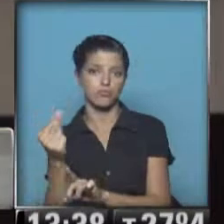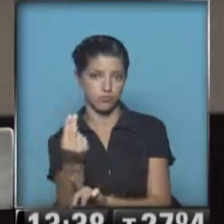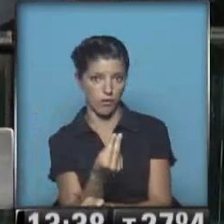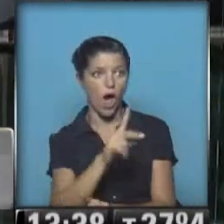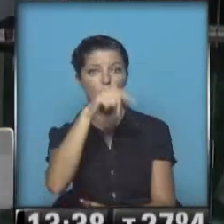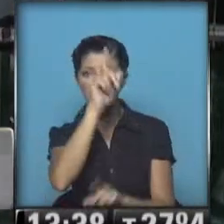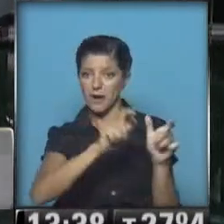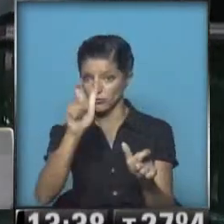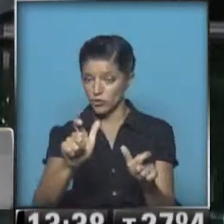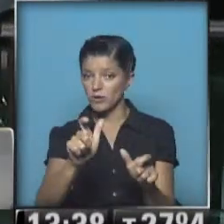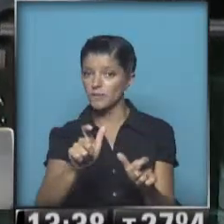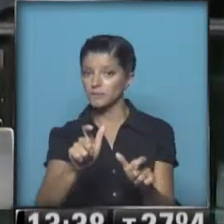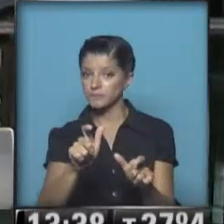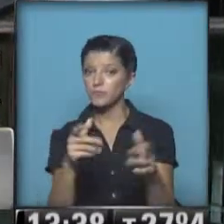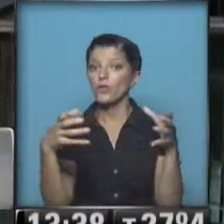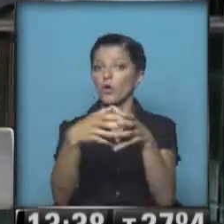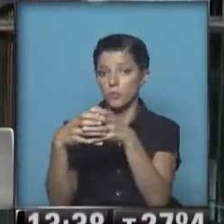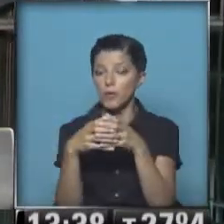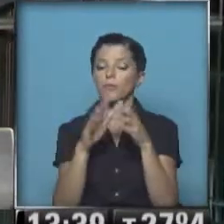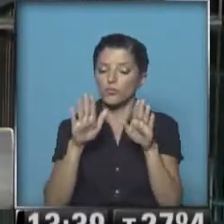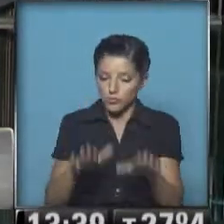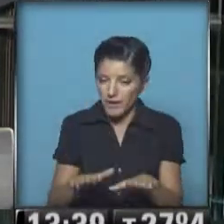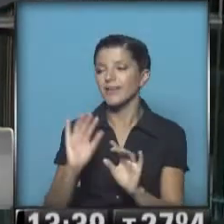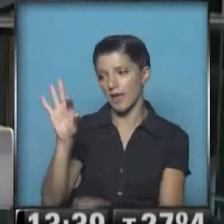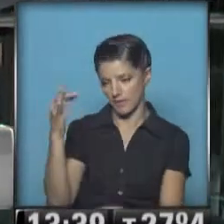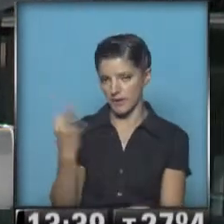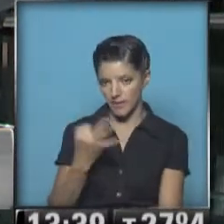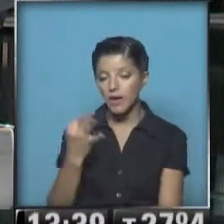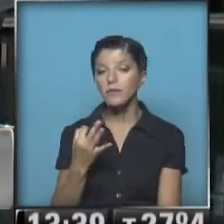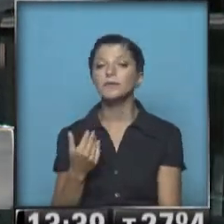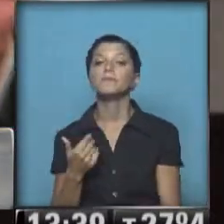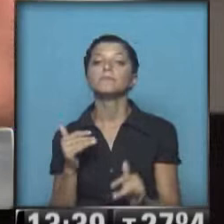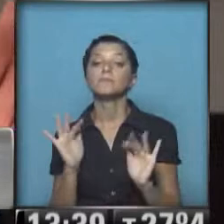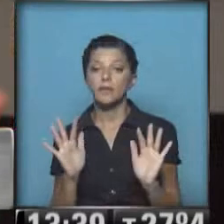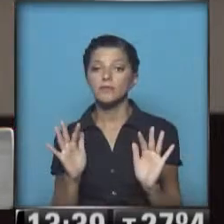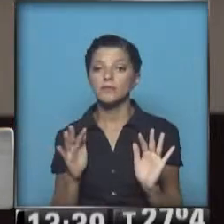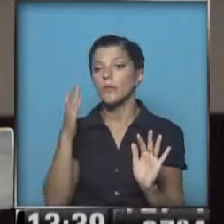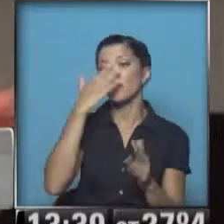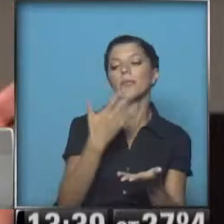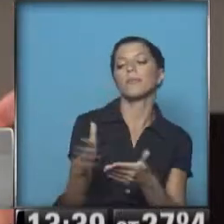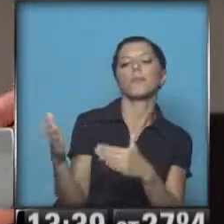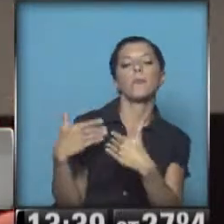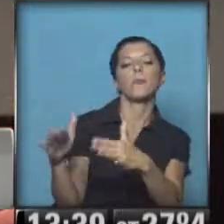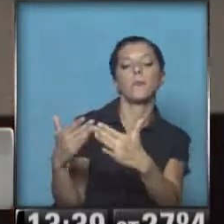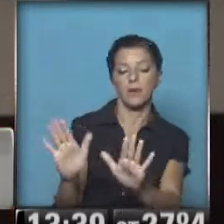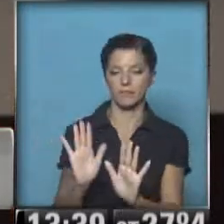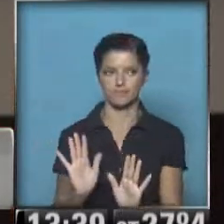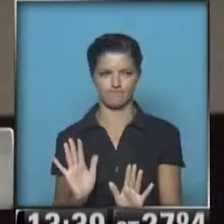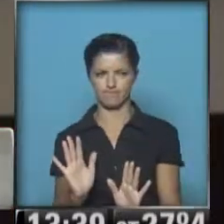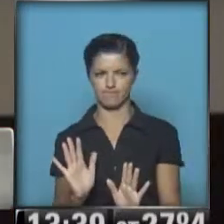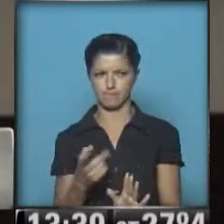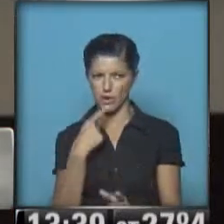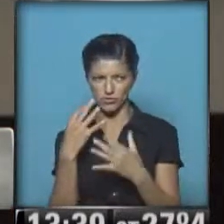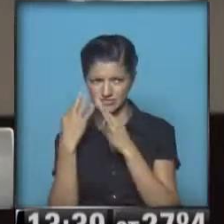armenios contra grupos de musulmanes, cosa que también es verdad, y bueno, se los desplazó, claro, ahora vos te preguntas, sí, pero se los